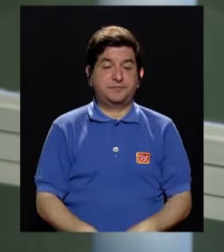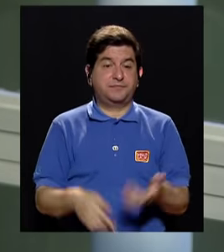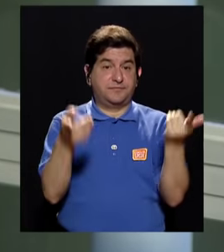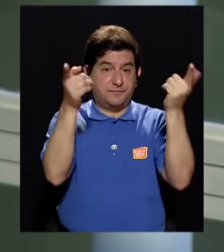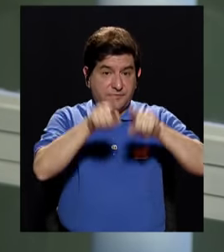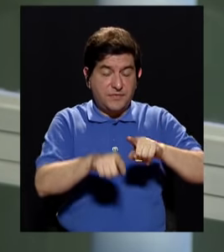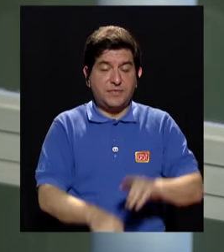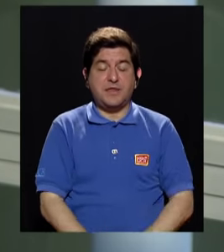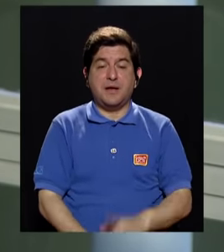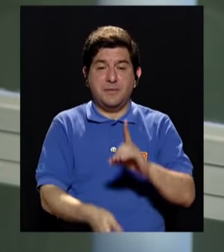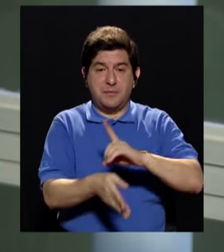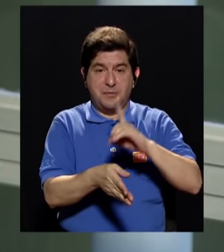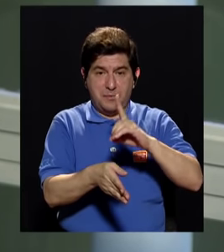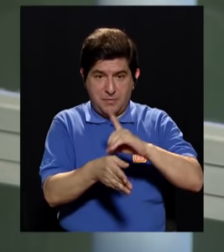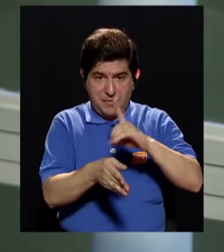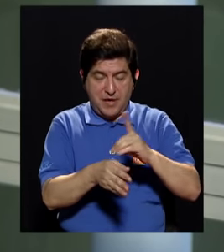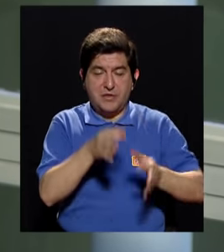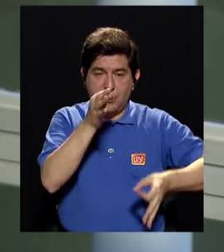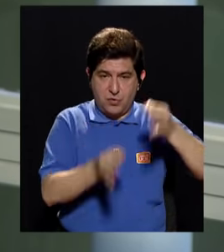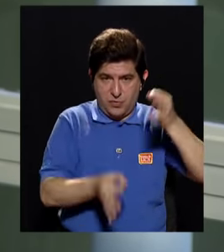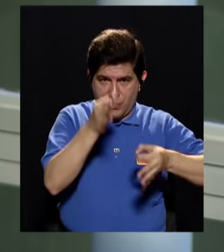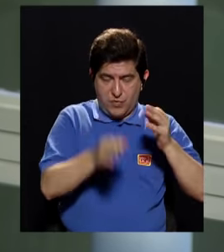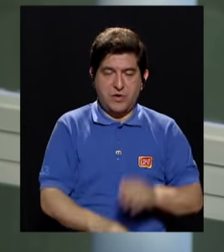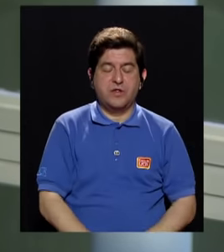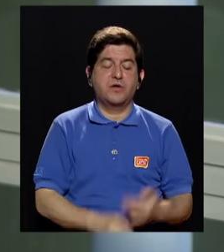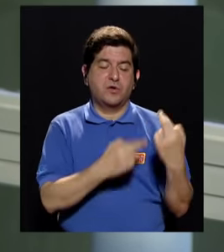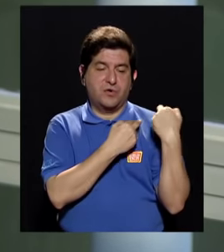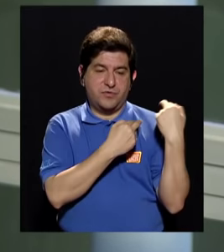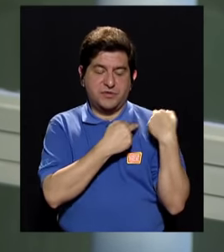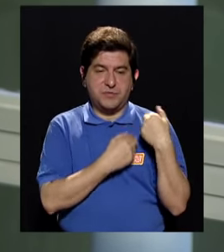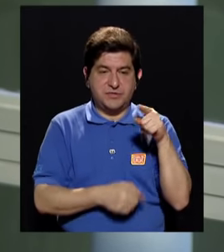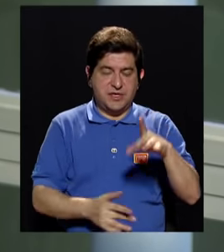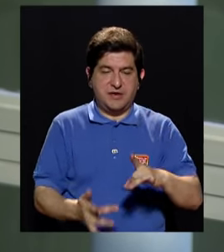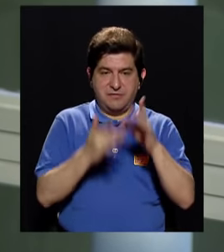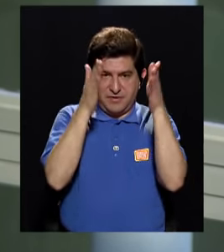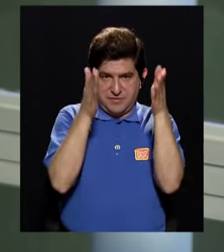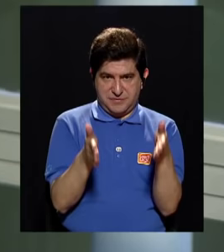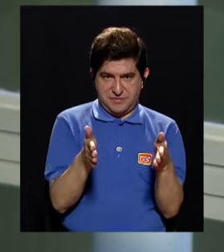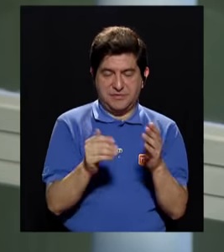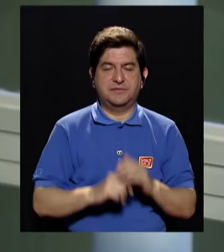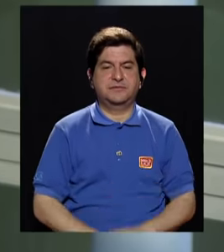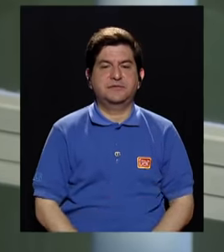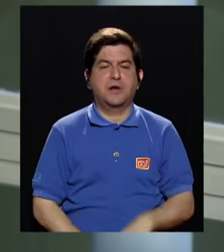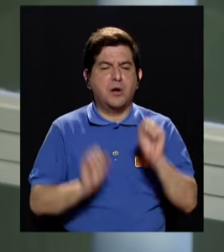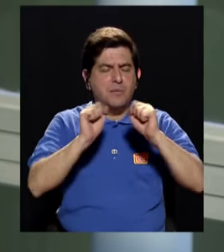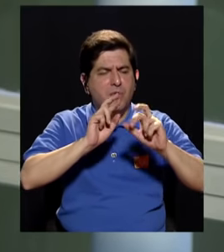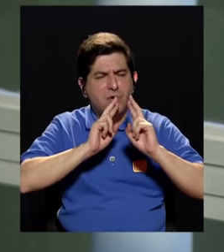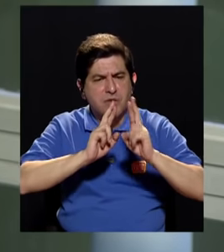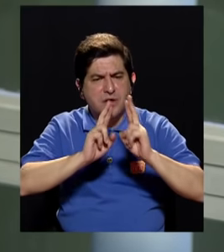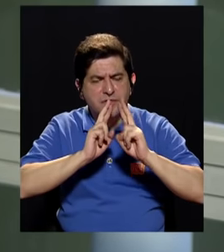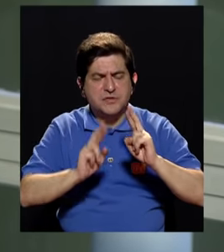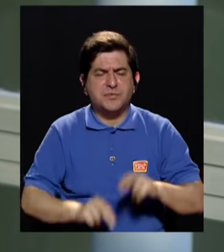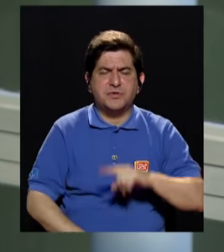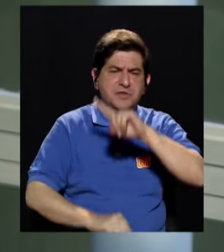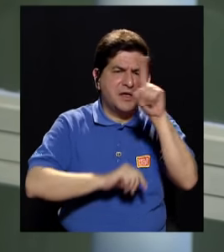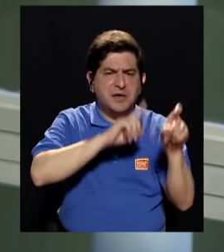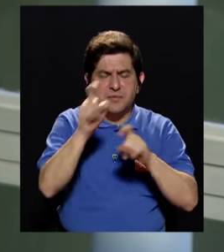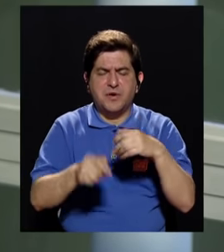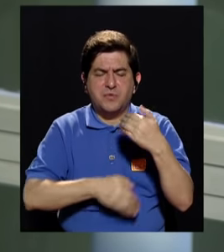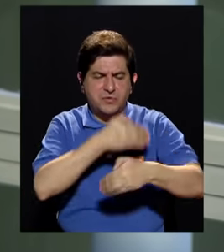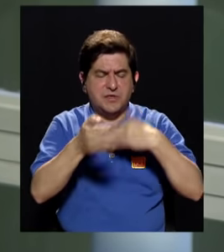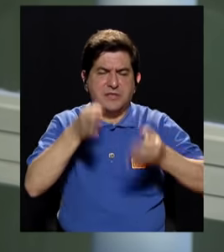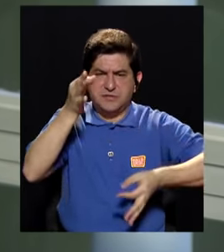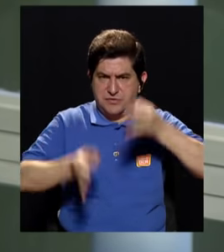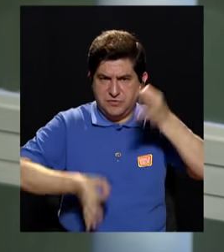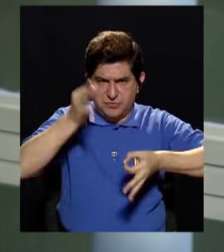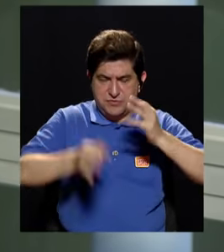en estos casos el médico legista o médico forense es el encargado de actuar como perito para evacuar las dudas que surjan dentro del